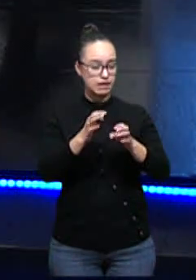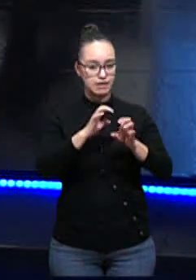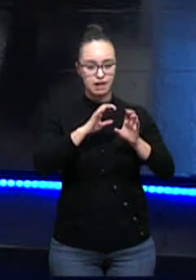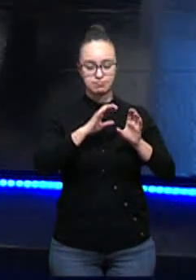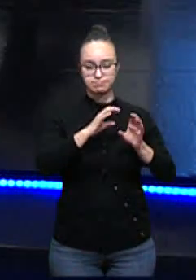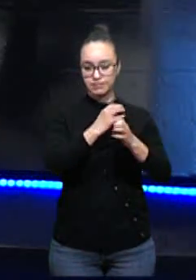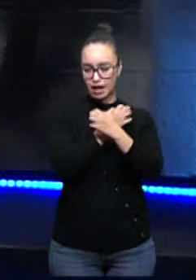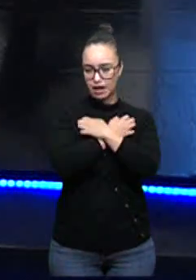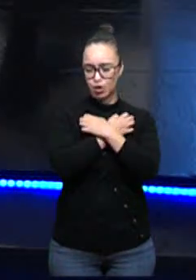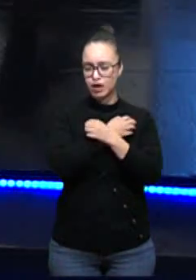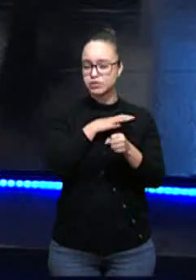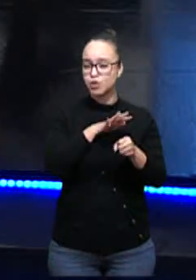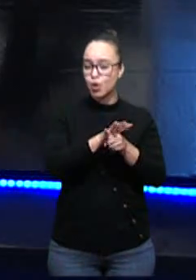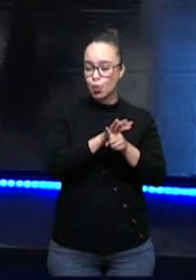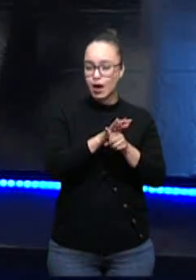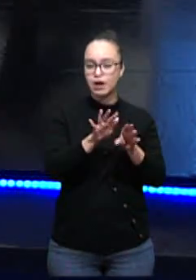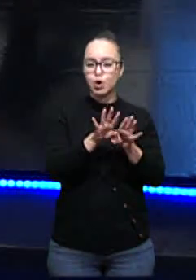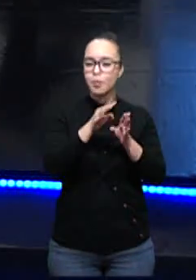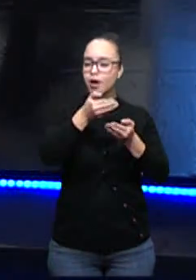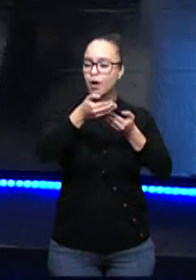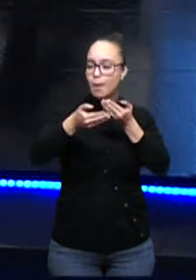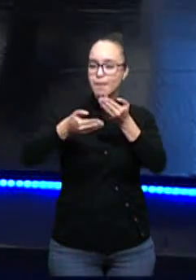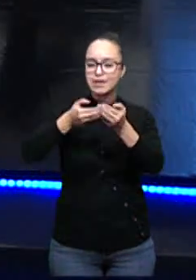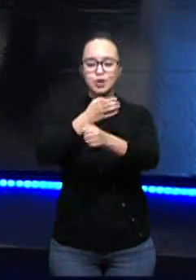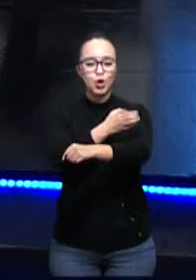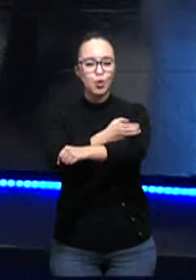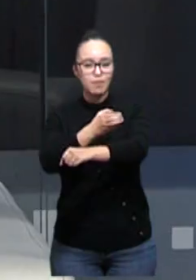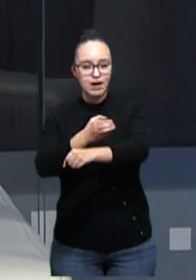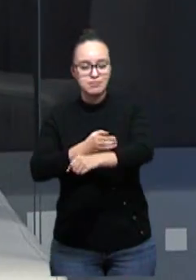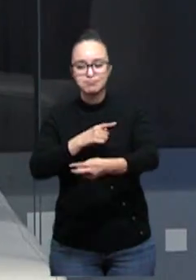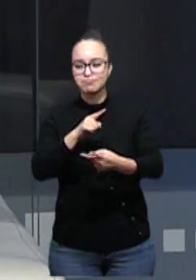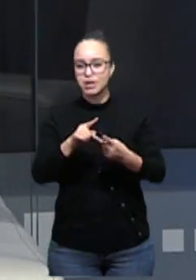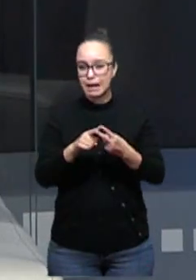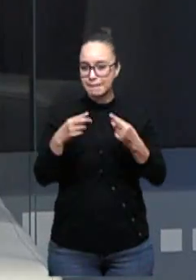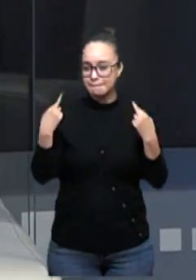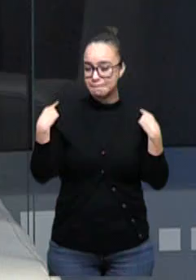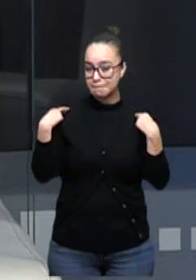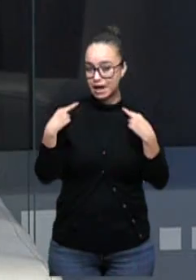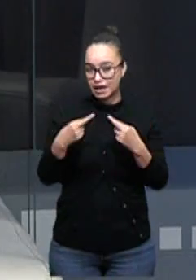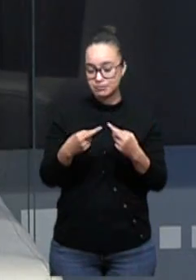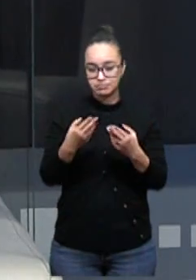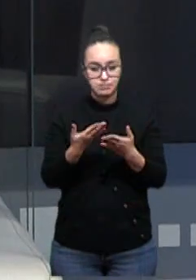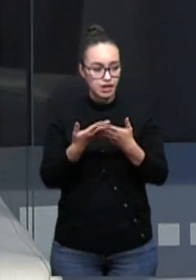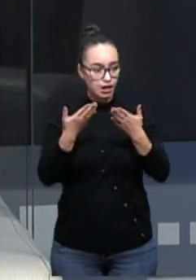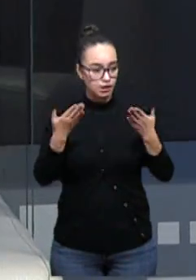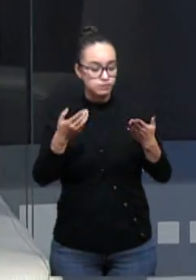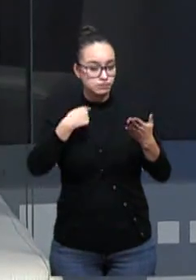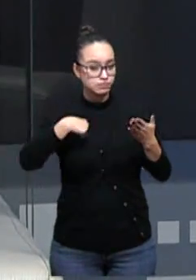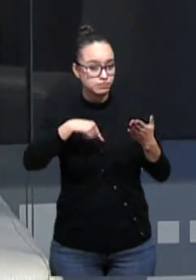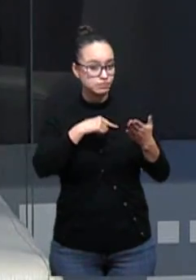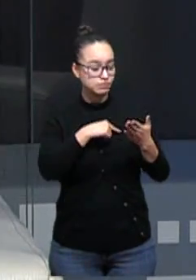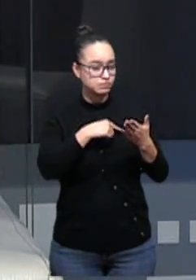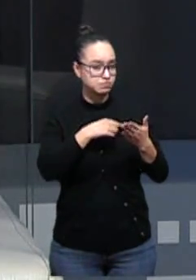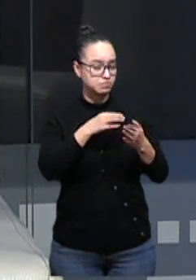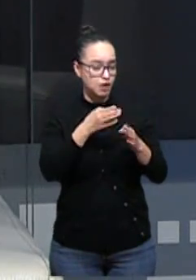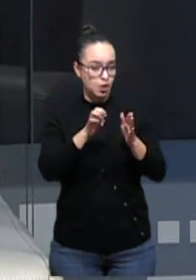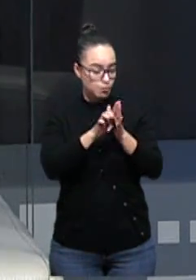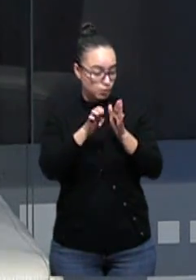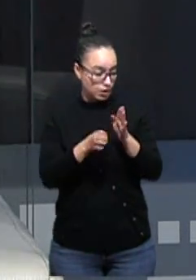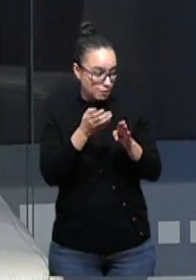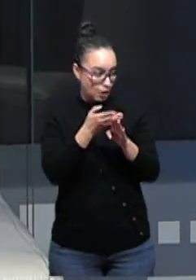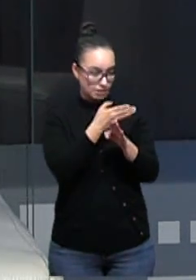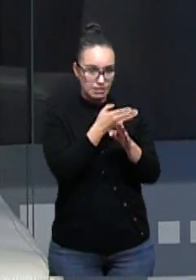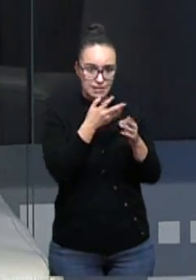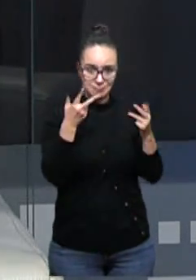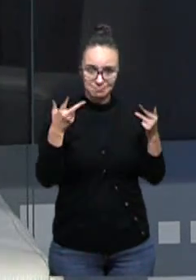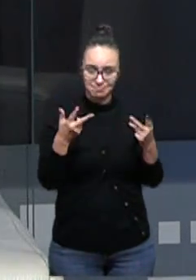la socialización con sus compañeros y con el propio maestro. Y hoy, si estamos a distancia o estuvimos a distancia, pues